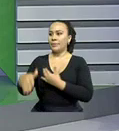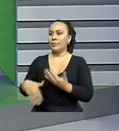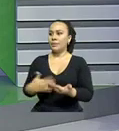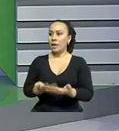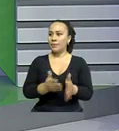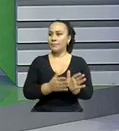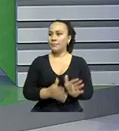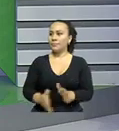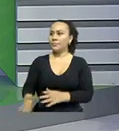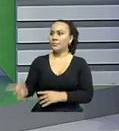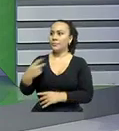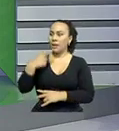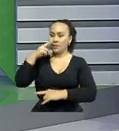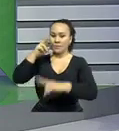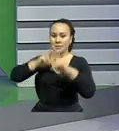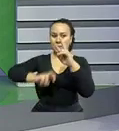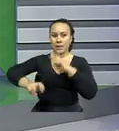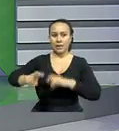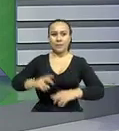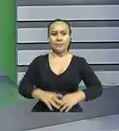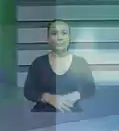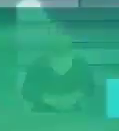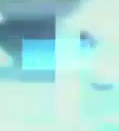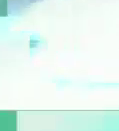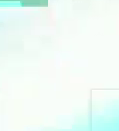el estrangulamiento.